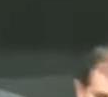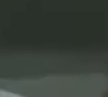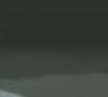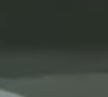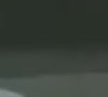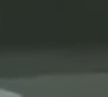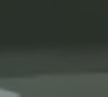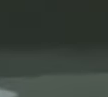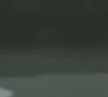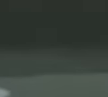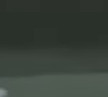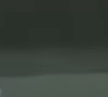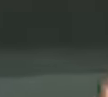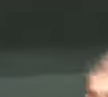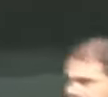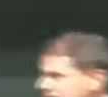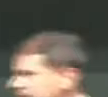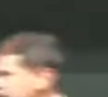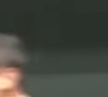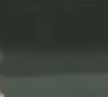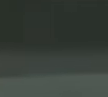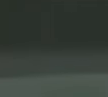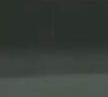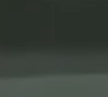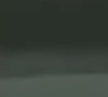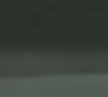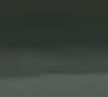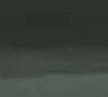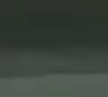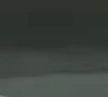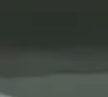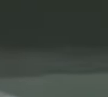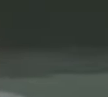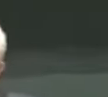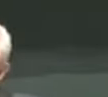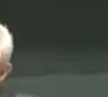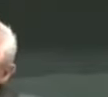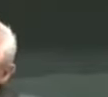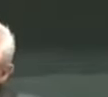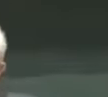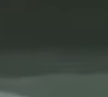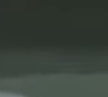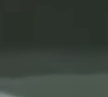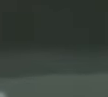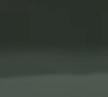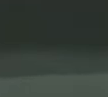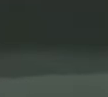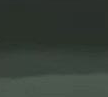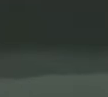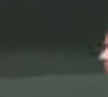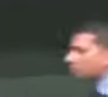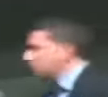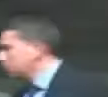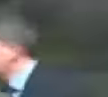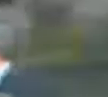Llegó la hora de la canción, el tiempo de la canción ha llegado, y desde aquí de